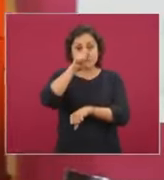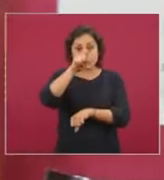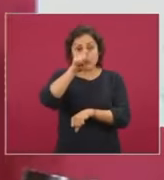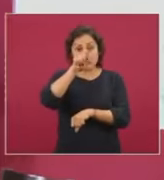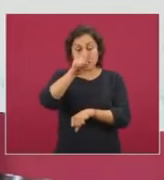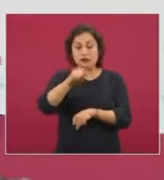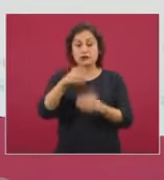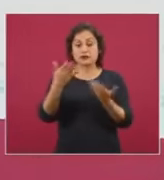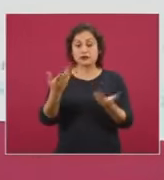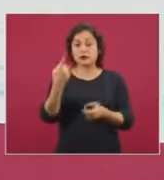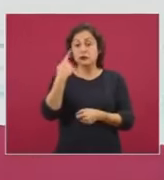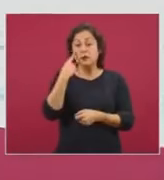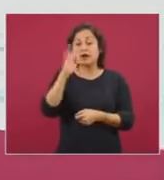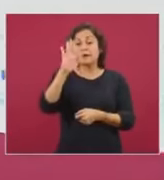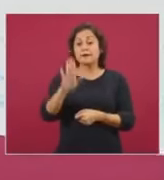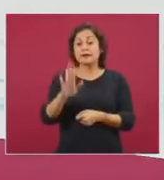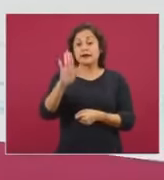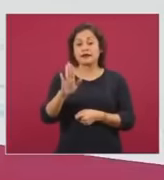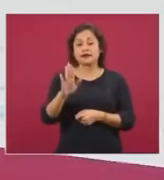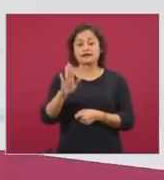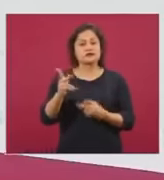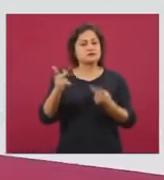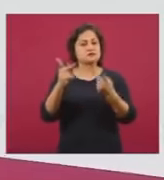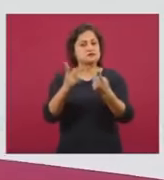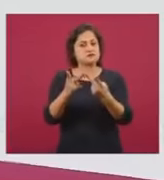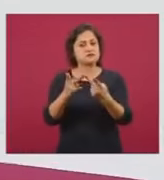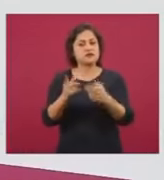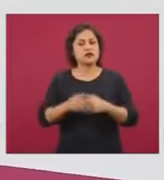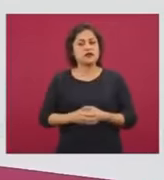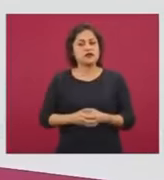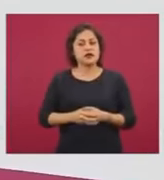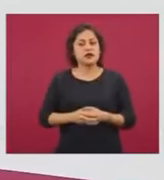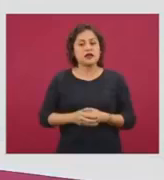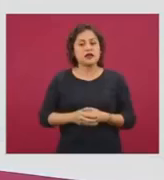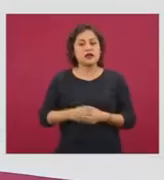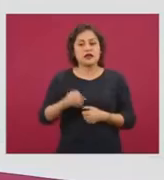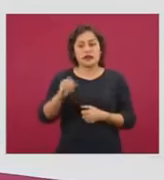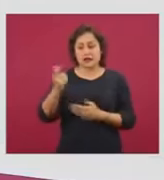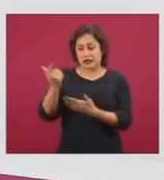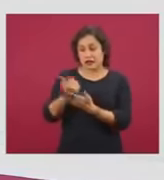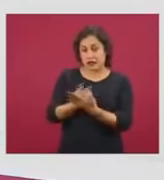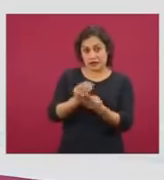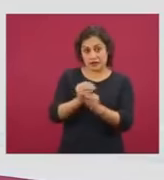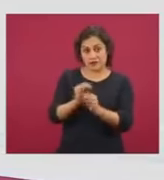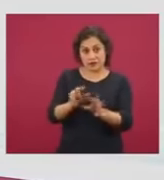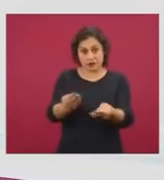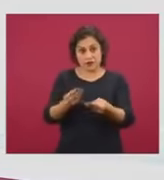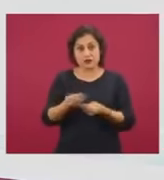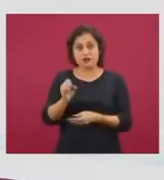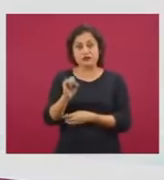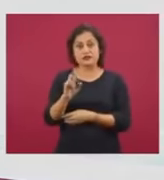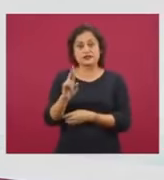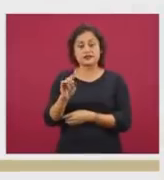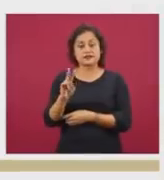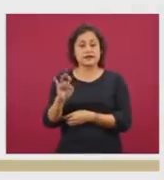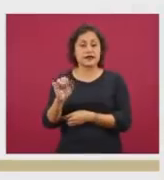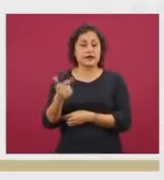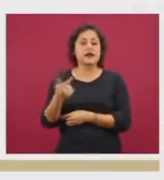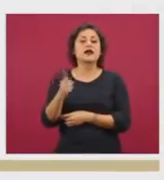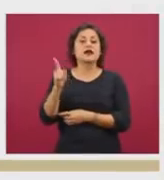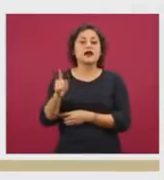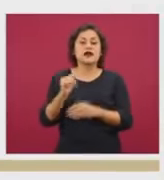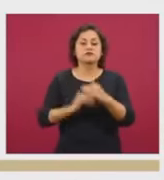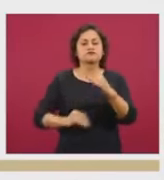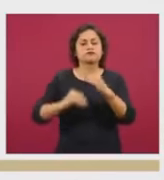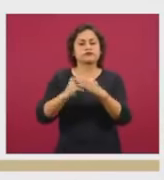muy parecida también a la curva que hemos presentado ya del CISBER, donde tuvimos un ascenso, llegó a un pico máximo en la semana 30,